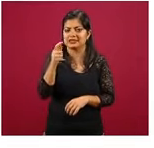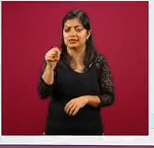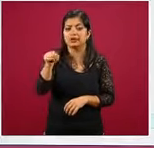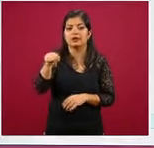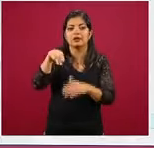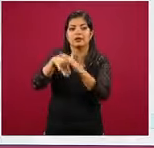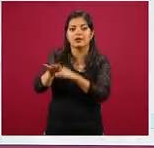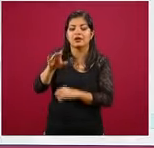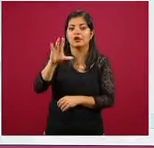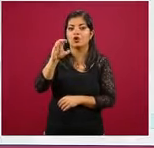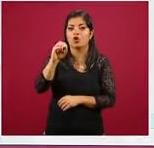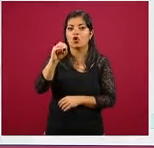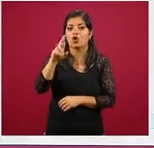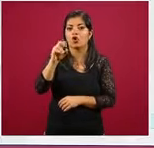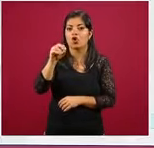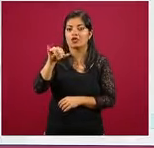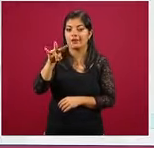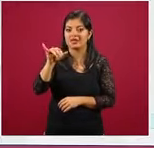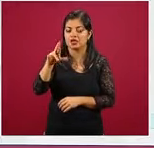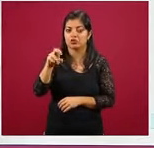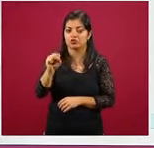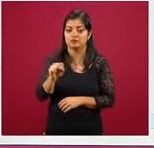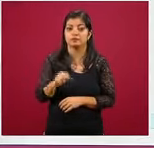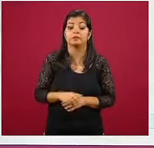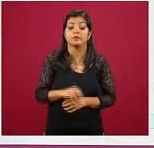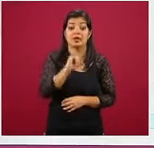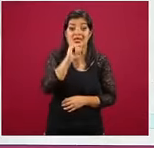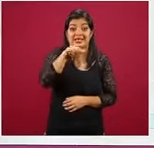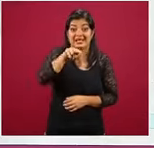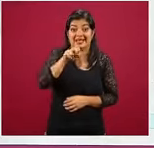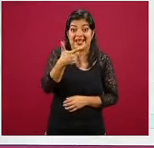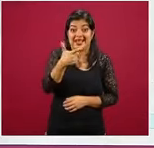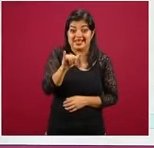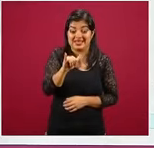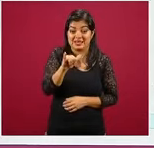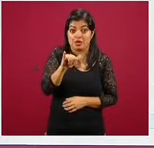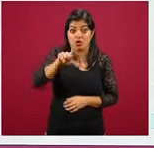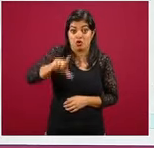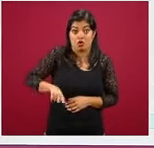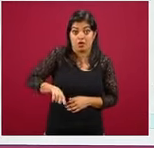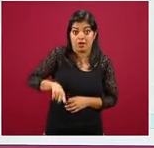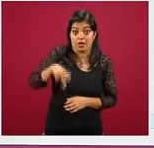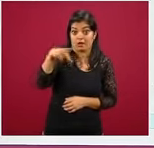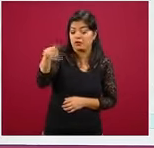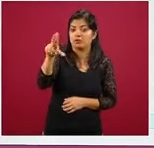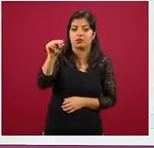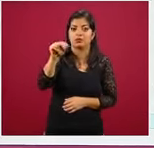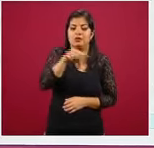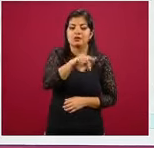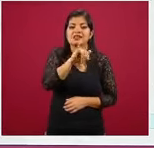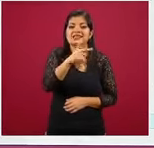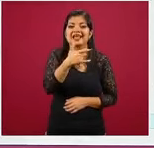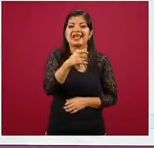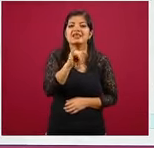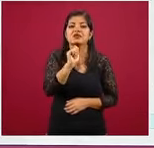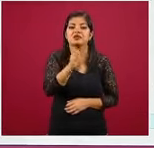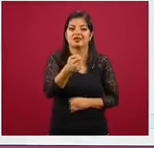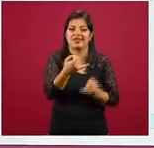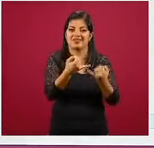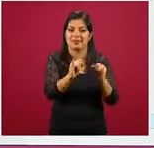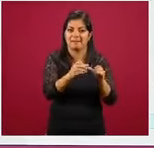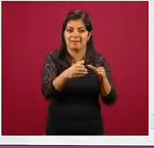coronavirus.gov.mx, el de INEGI, que no es del gobierno, es de INEGI, que es una institución